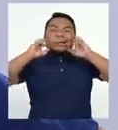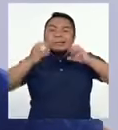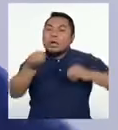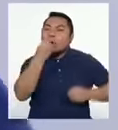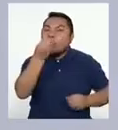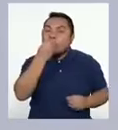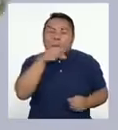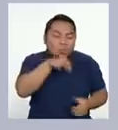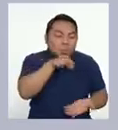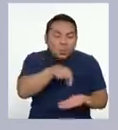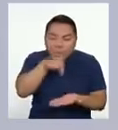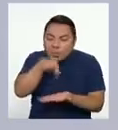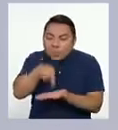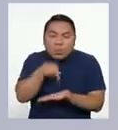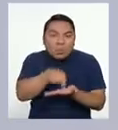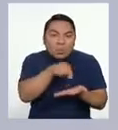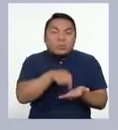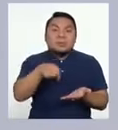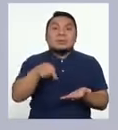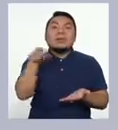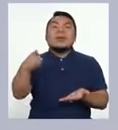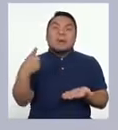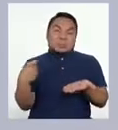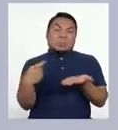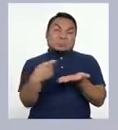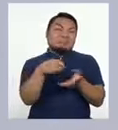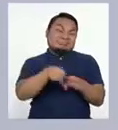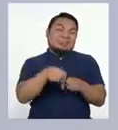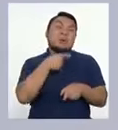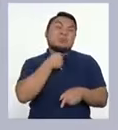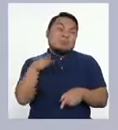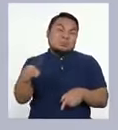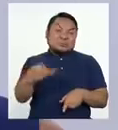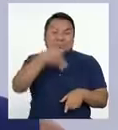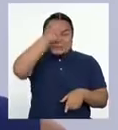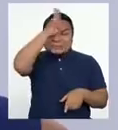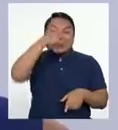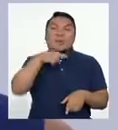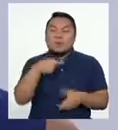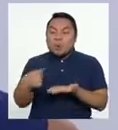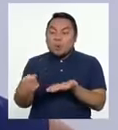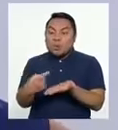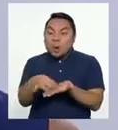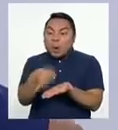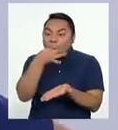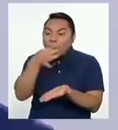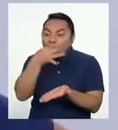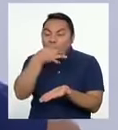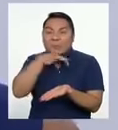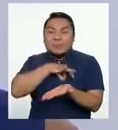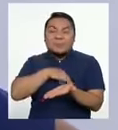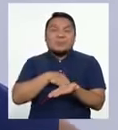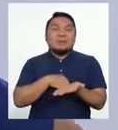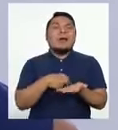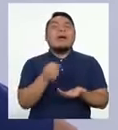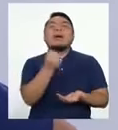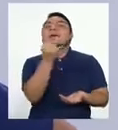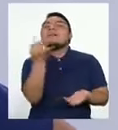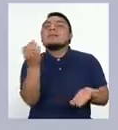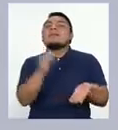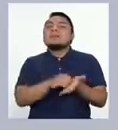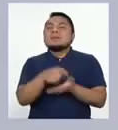más? Sí, también le gustan los gusanos. Y algo que creo que se están